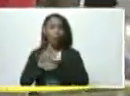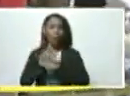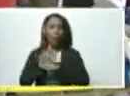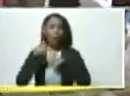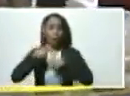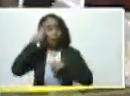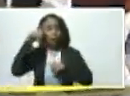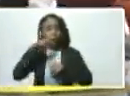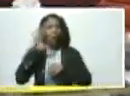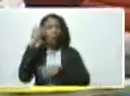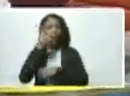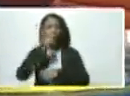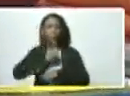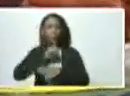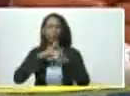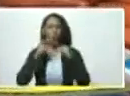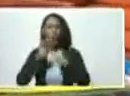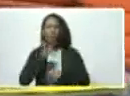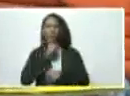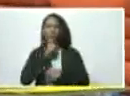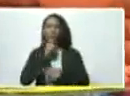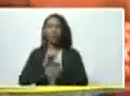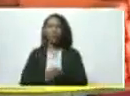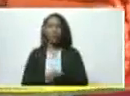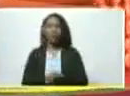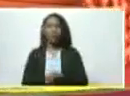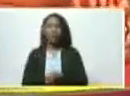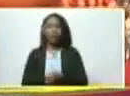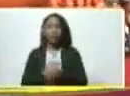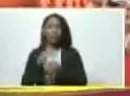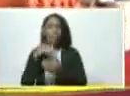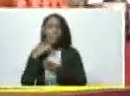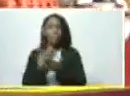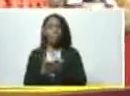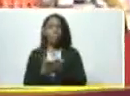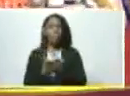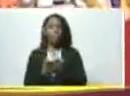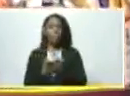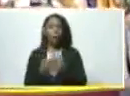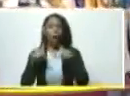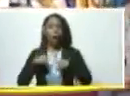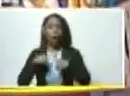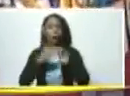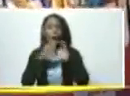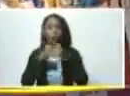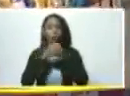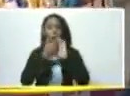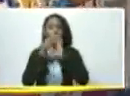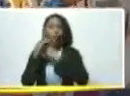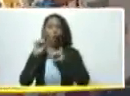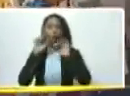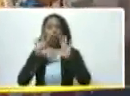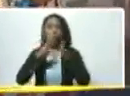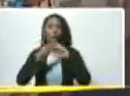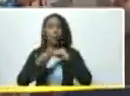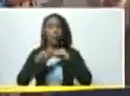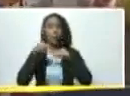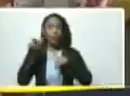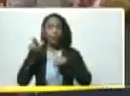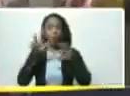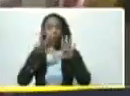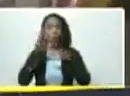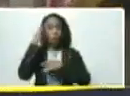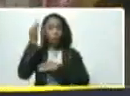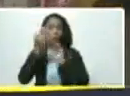este pueblo que logra aguantar todas las vicisitudes que se le presentan. Acá en esta comuna tenemos 8 CLAP y a su vez 8